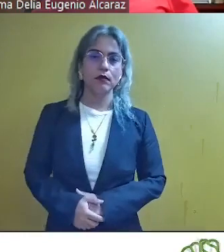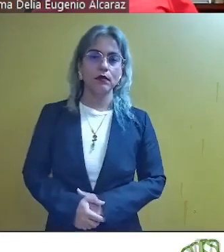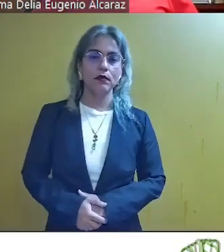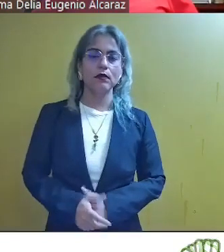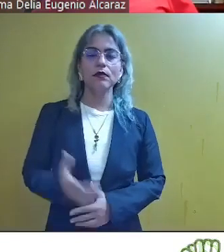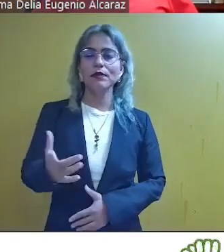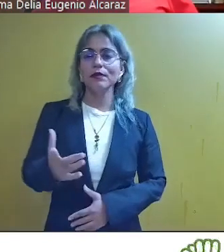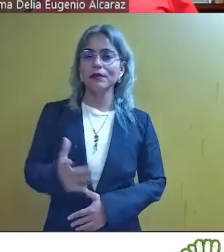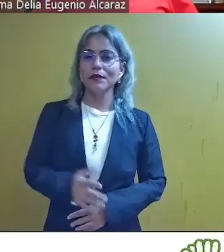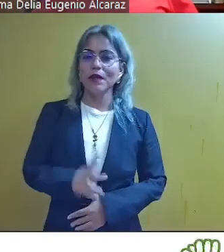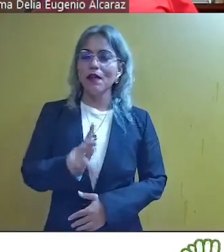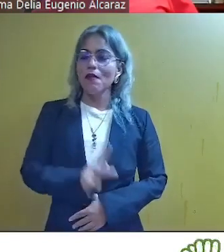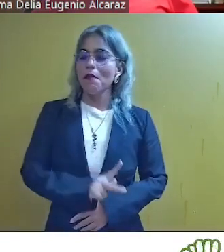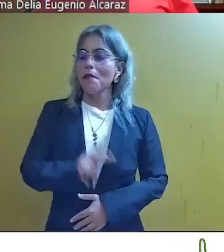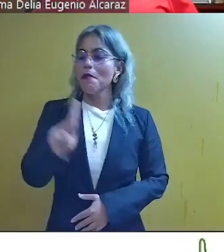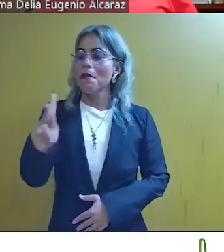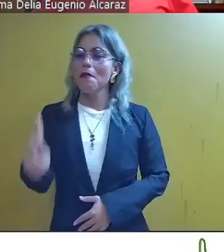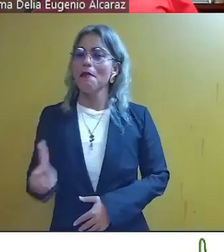similar